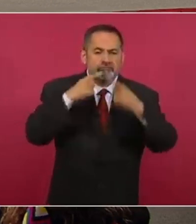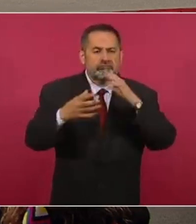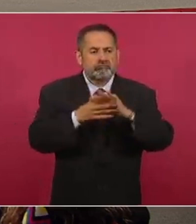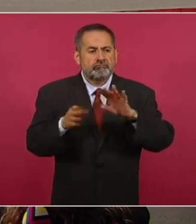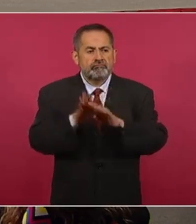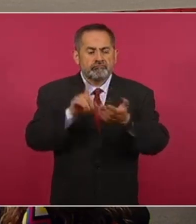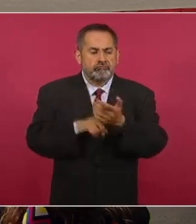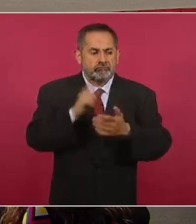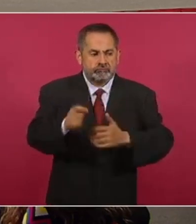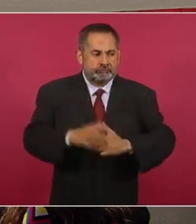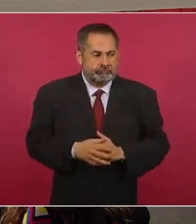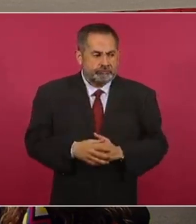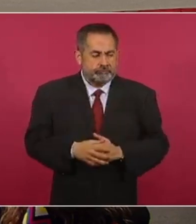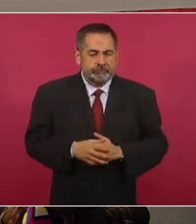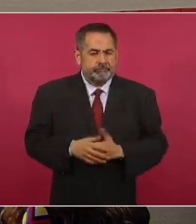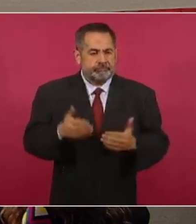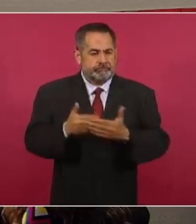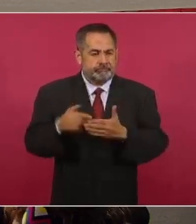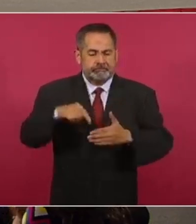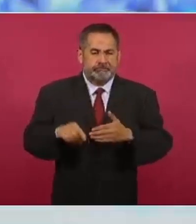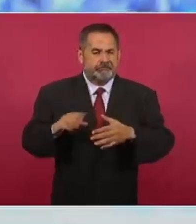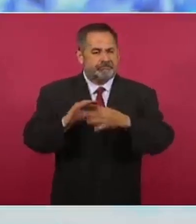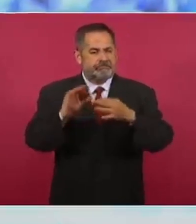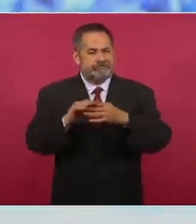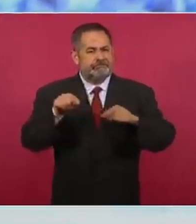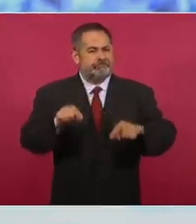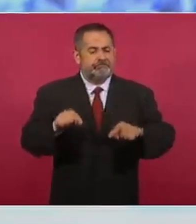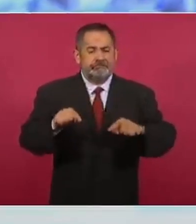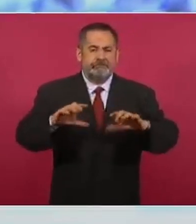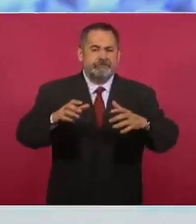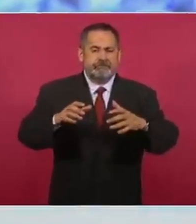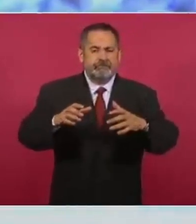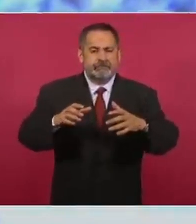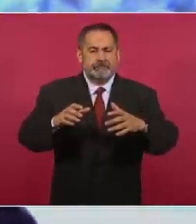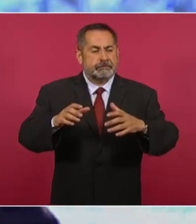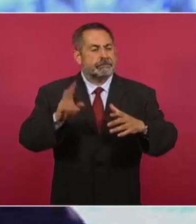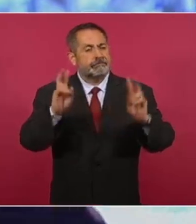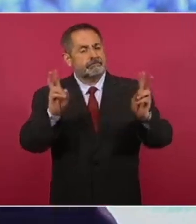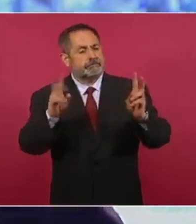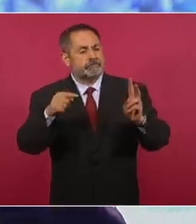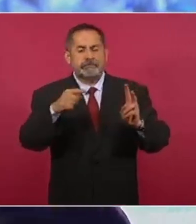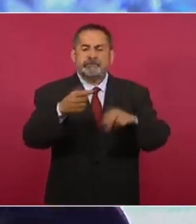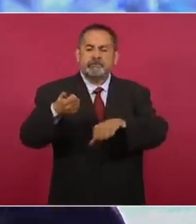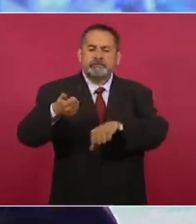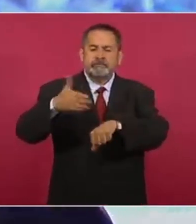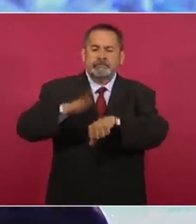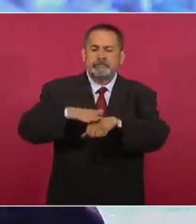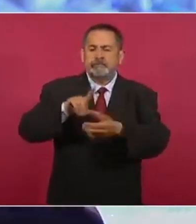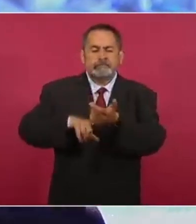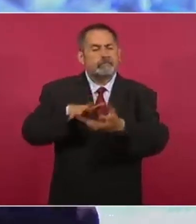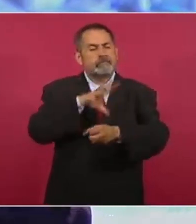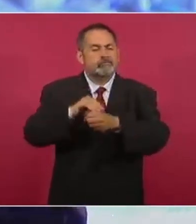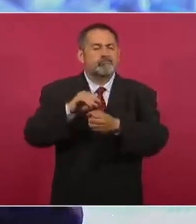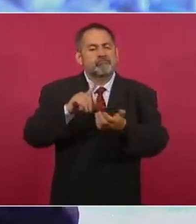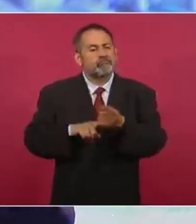se está implementando el programa en bienestar también con ello llegan los sistemas de administración de insumos que